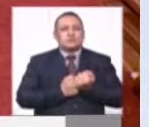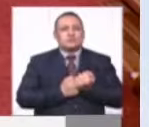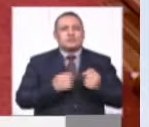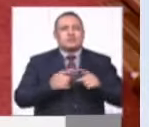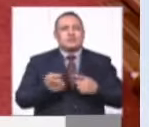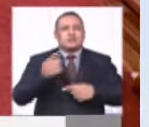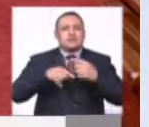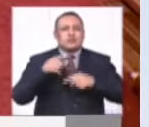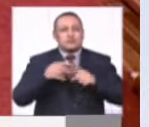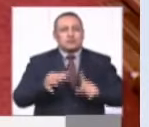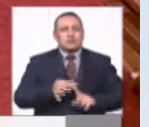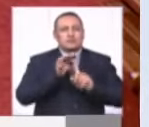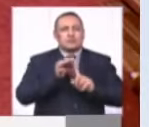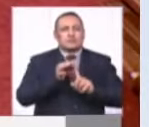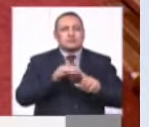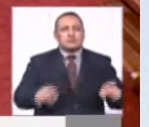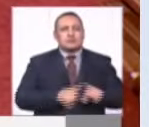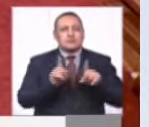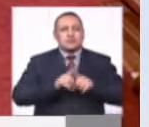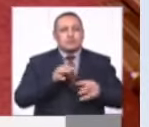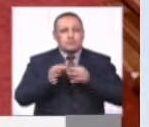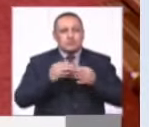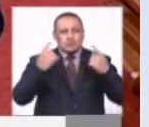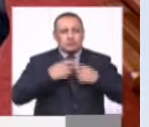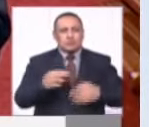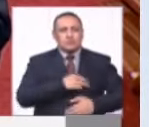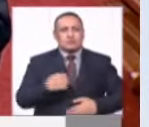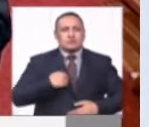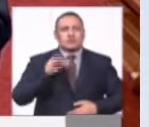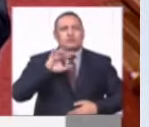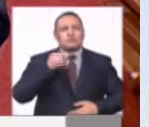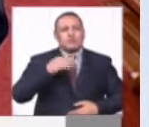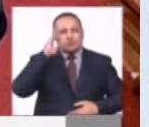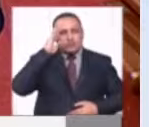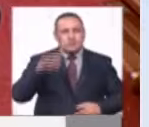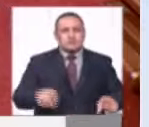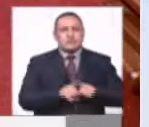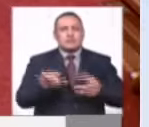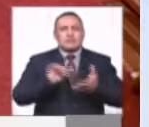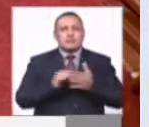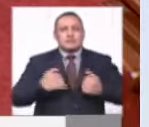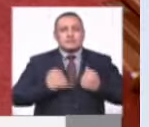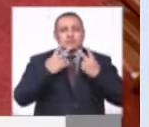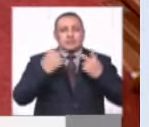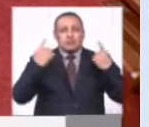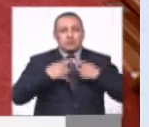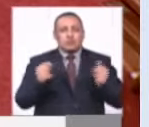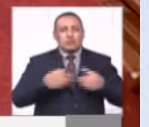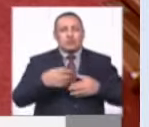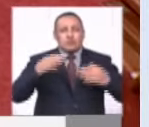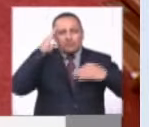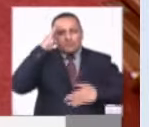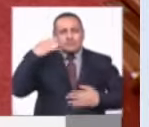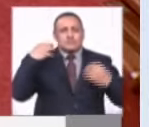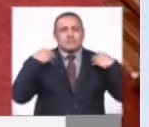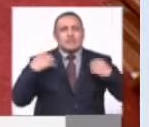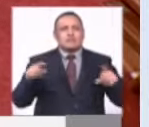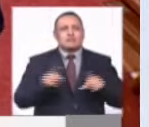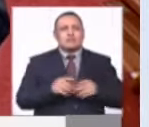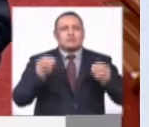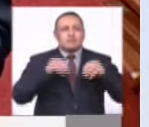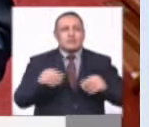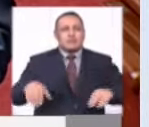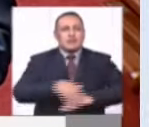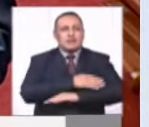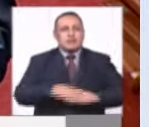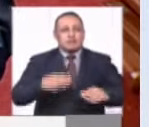el egreso excepcional, ya lo dijo nuestro Premier, de 5.000 policías y 500 oficiales para poner más policías